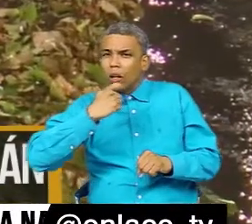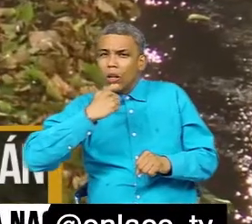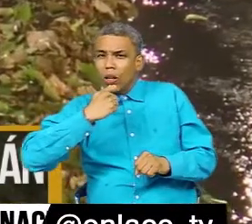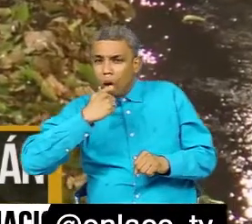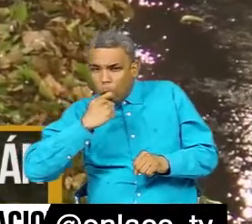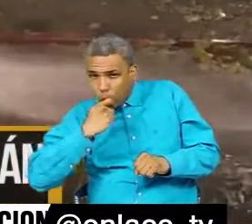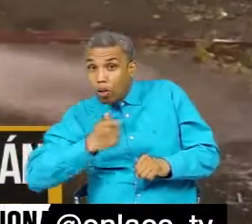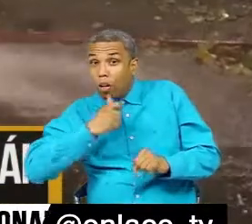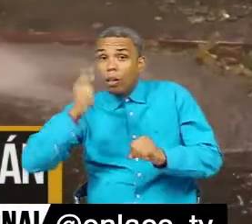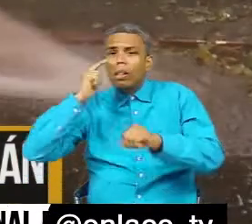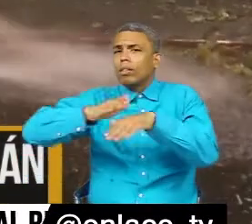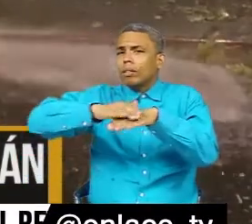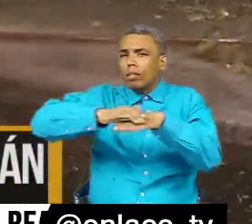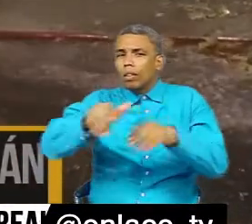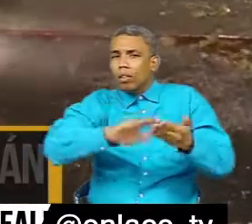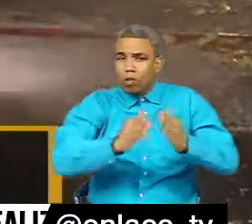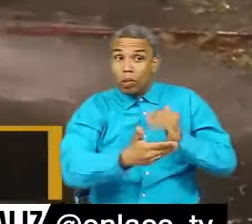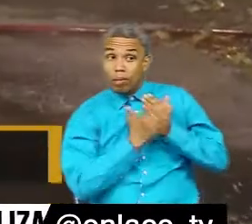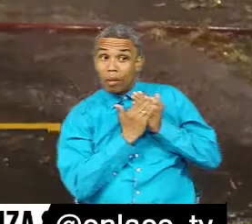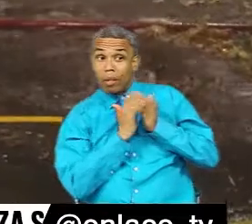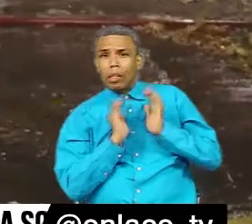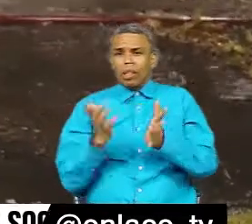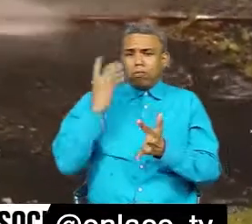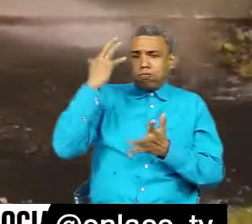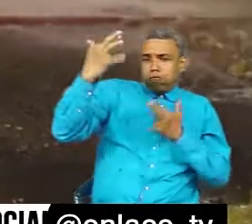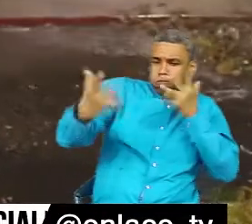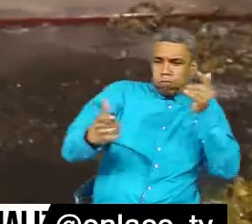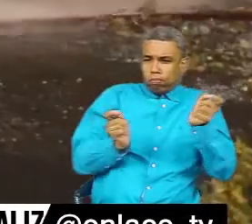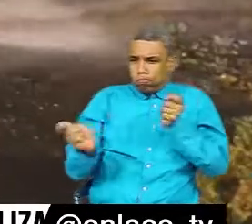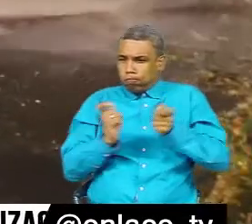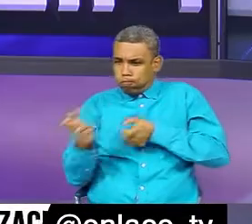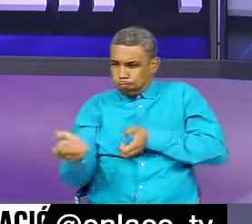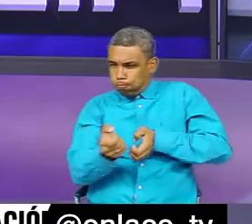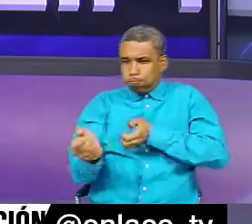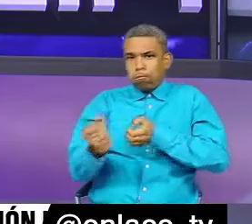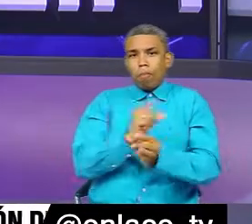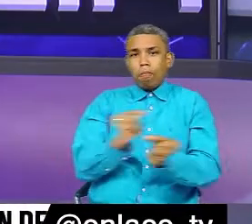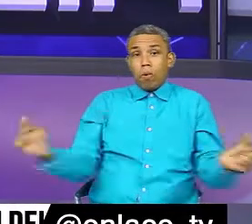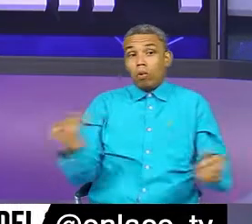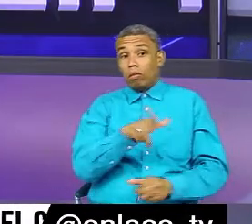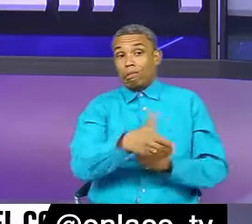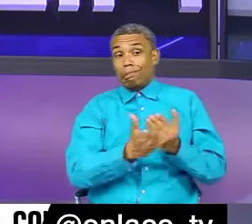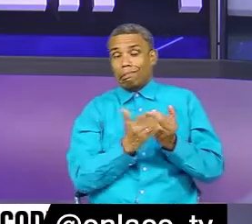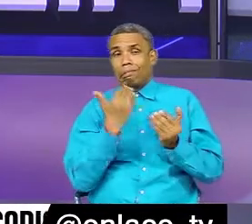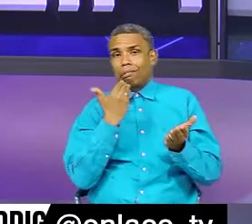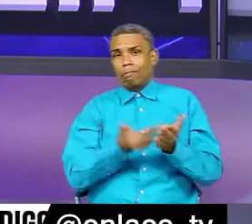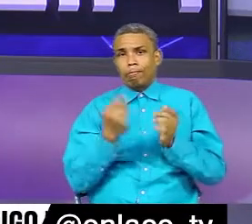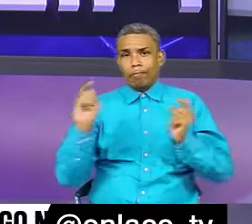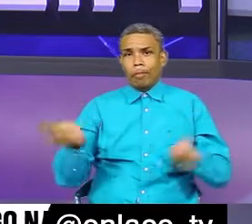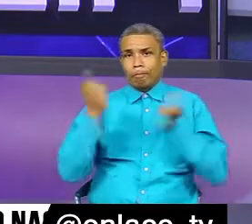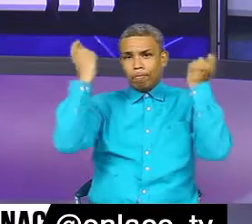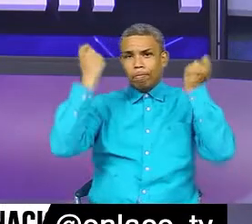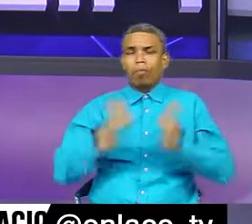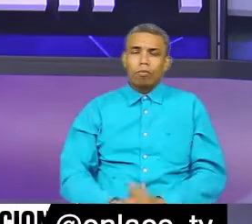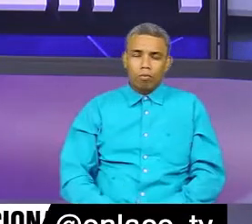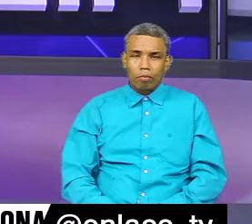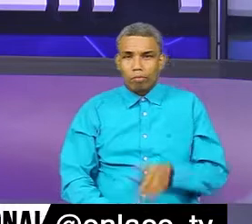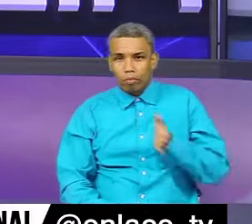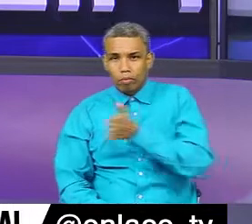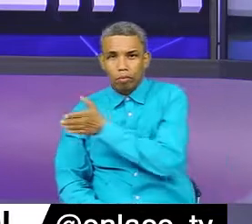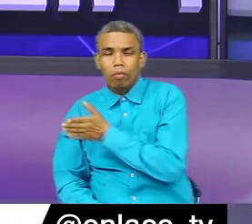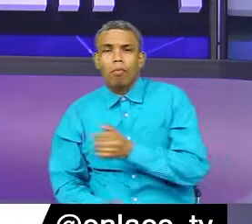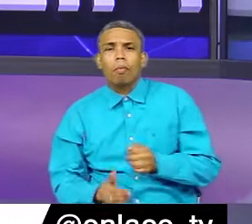oportuno y por esta razón la conflagración no pasó a mayores. Las autoridades anunciaron que en el Magdalena